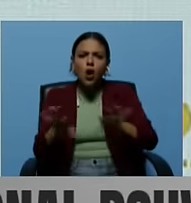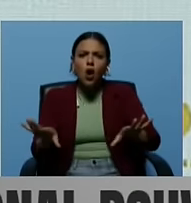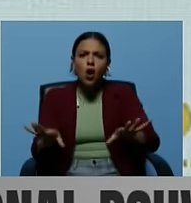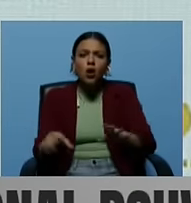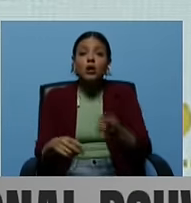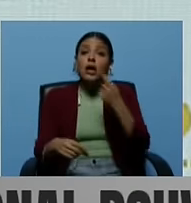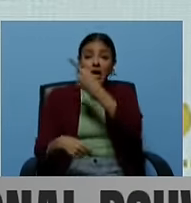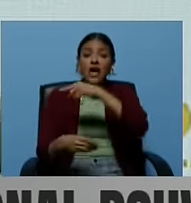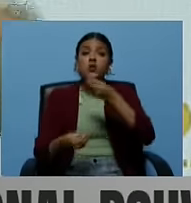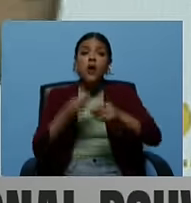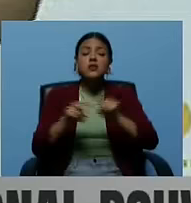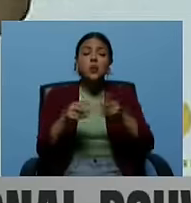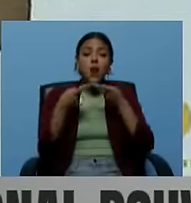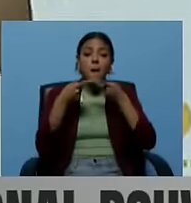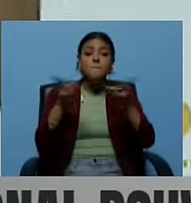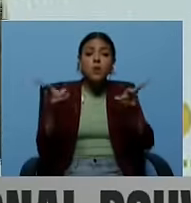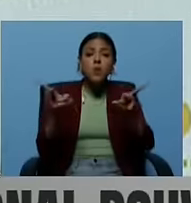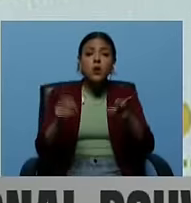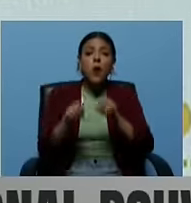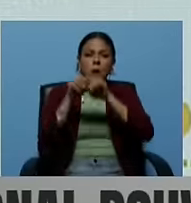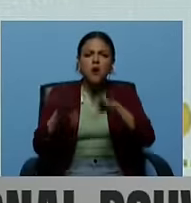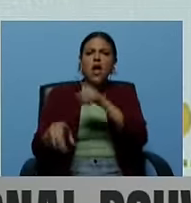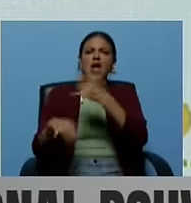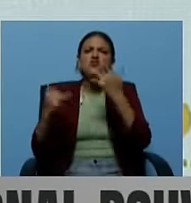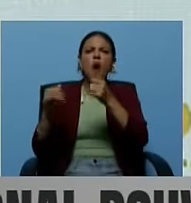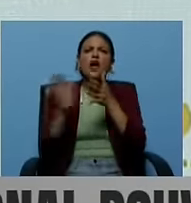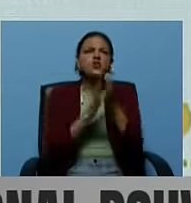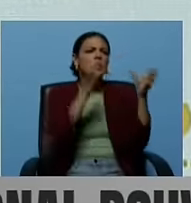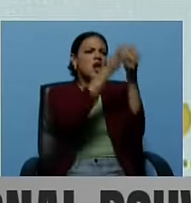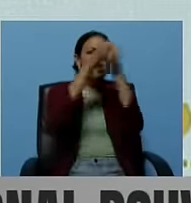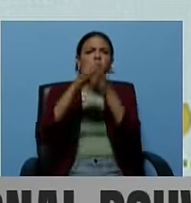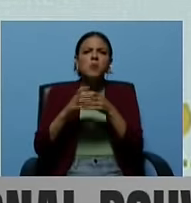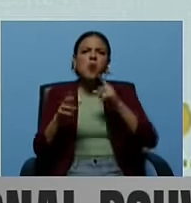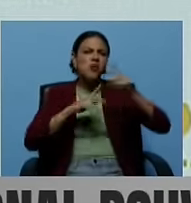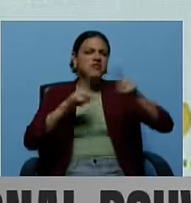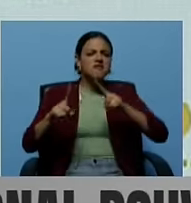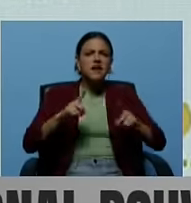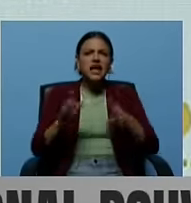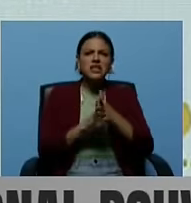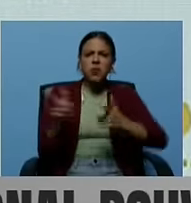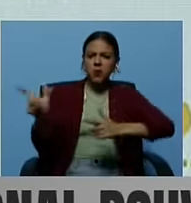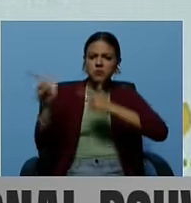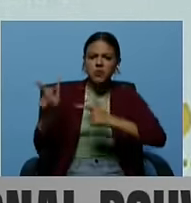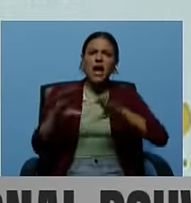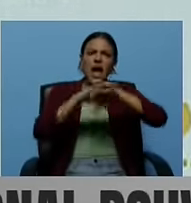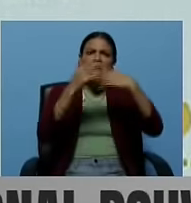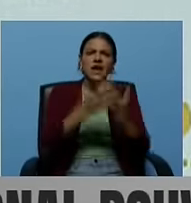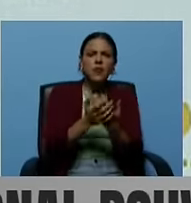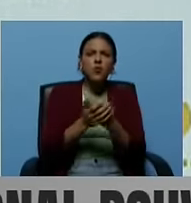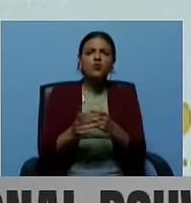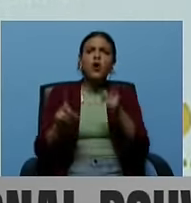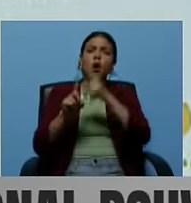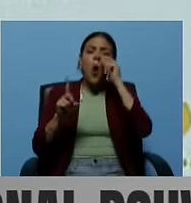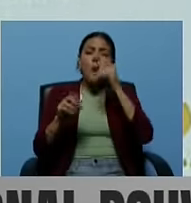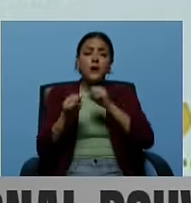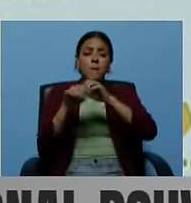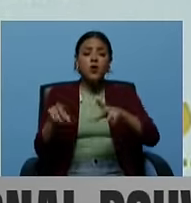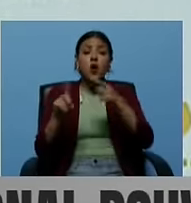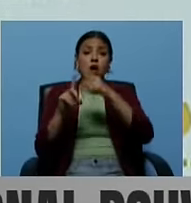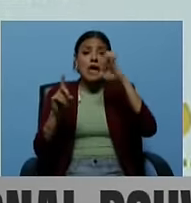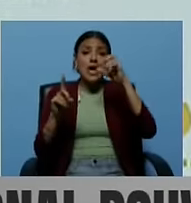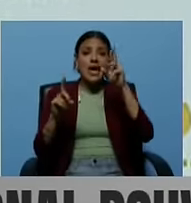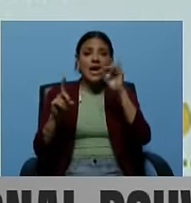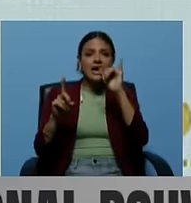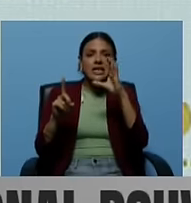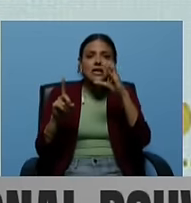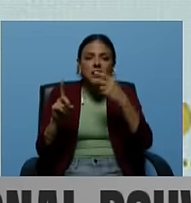Público, notorio y comunicacional, que tenían comandos en el mundo. Salió aquel señor que se llama Eric Prince